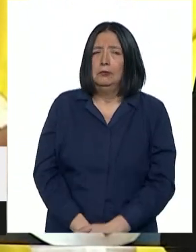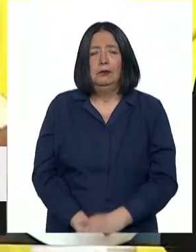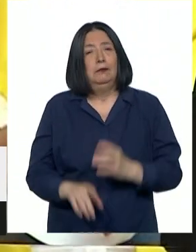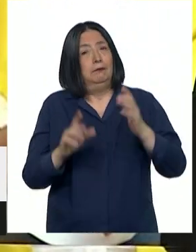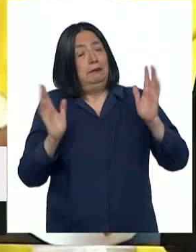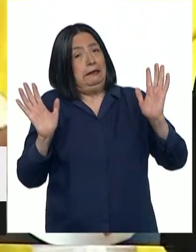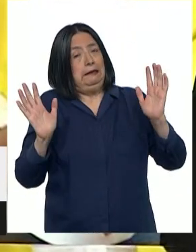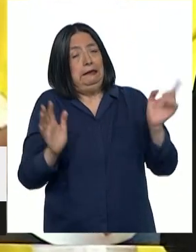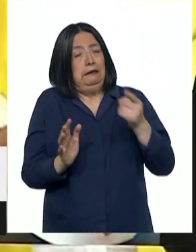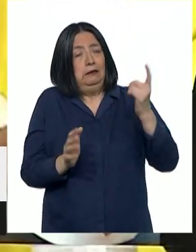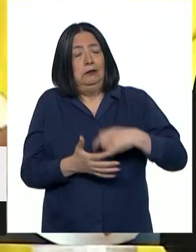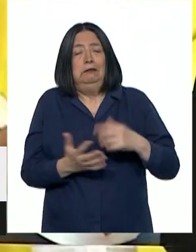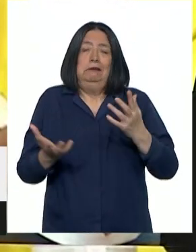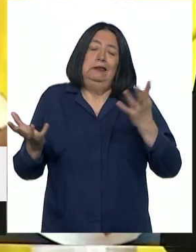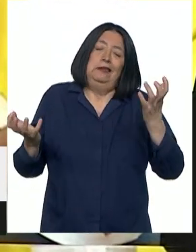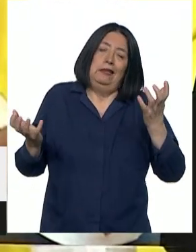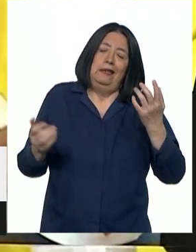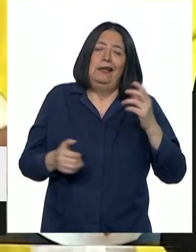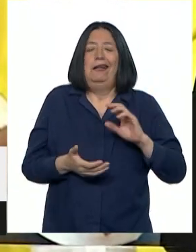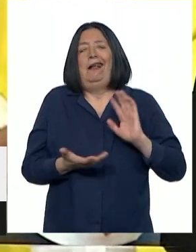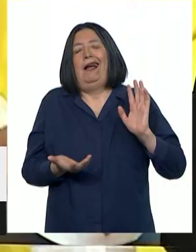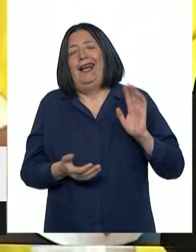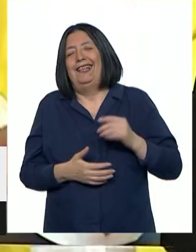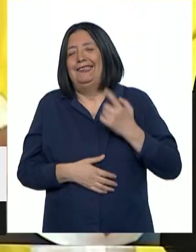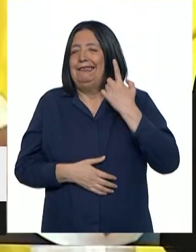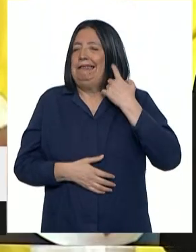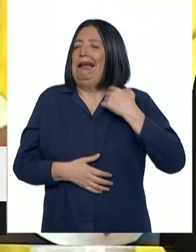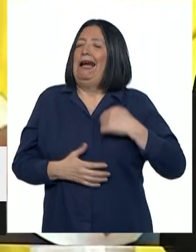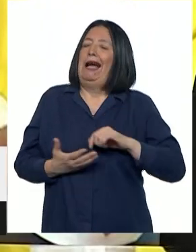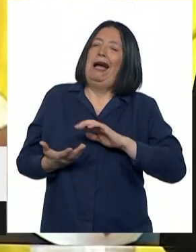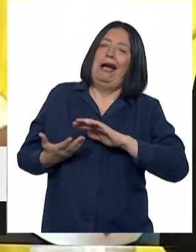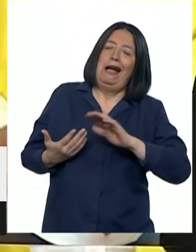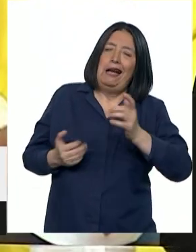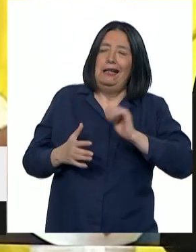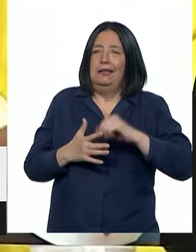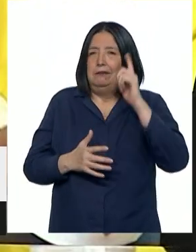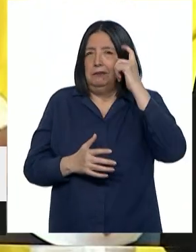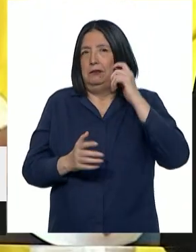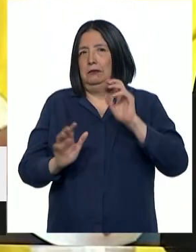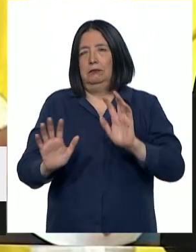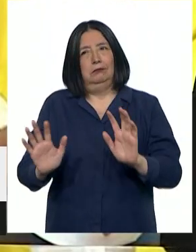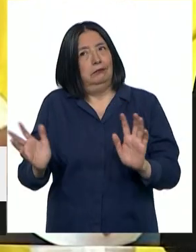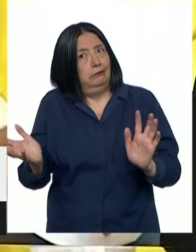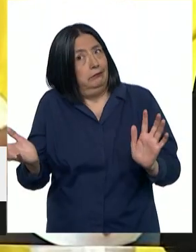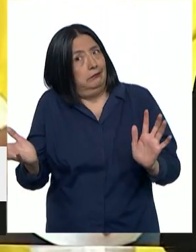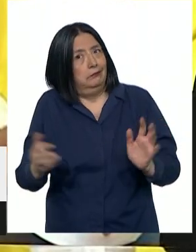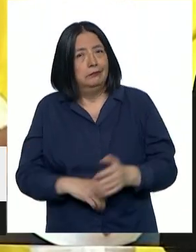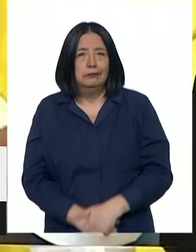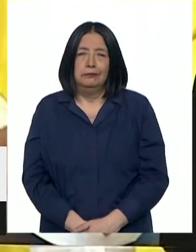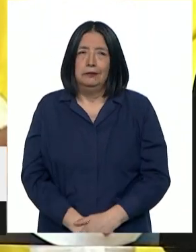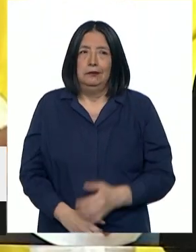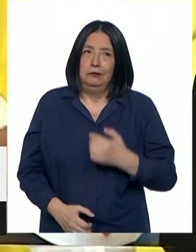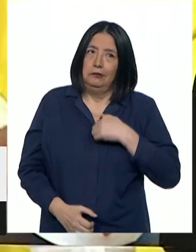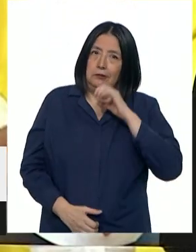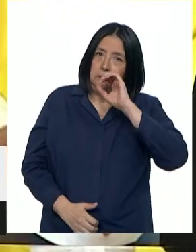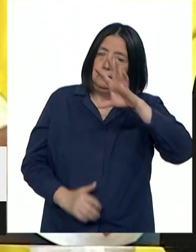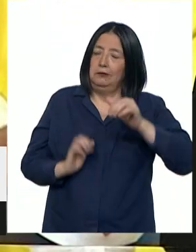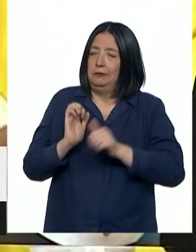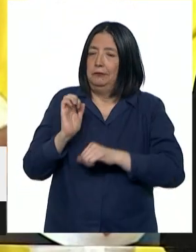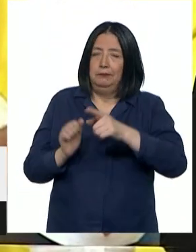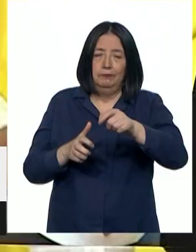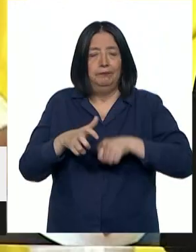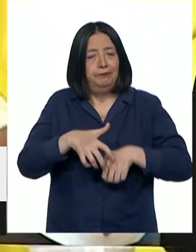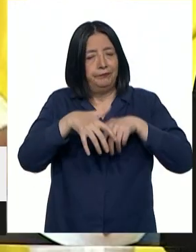Pero si solo buscan pretexto, la agenda política, pues digo a los hermanos